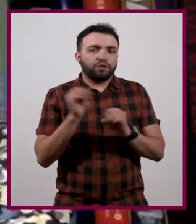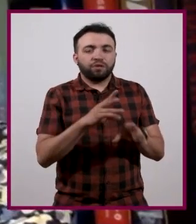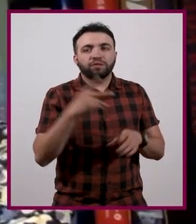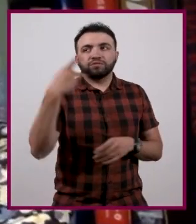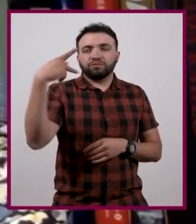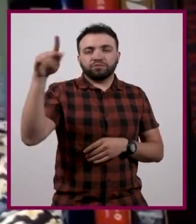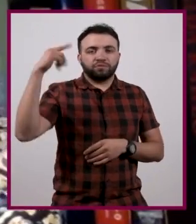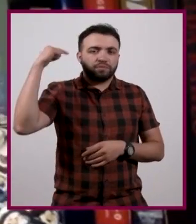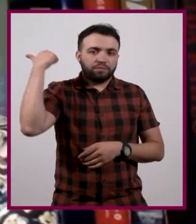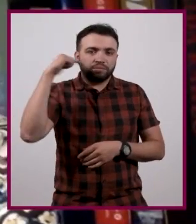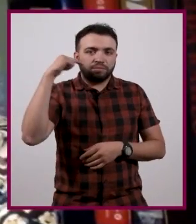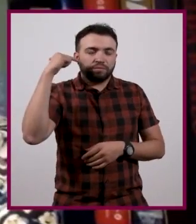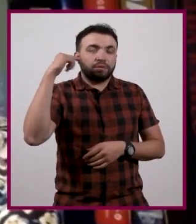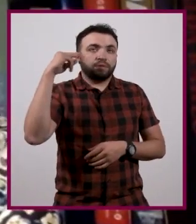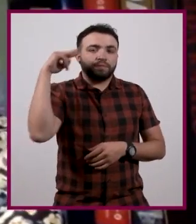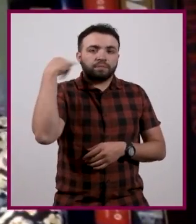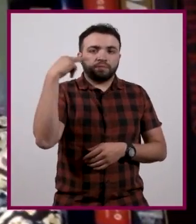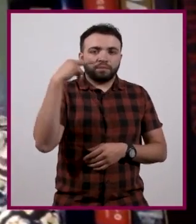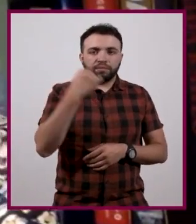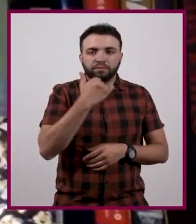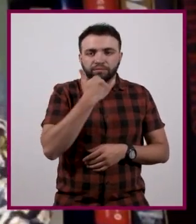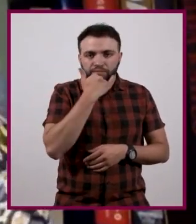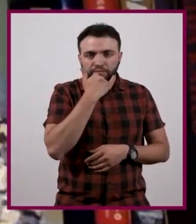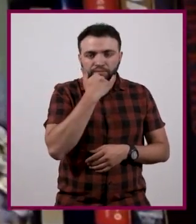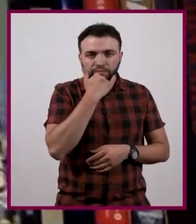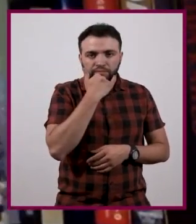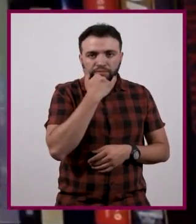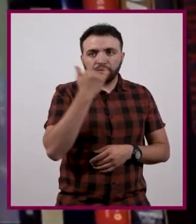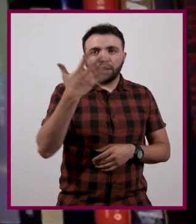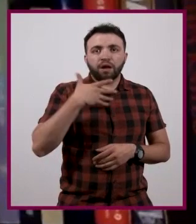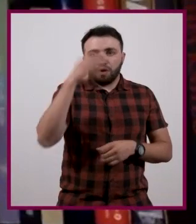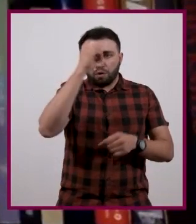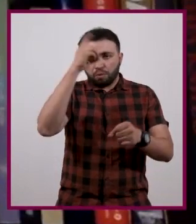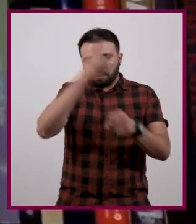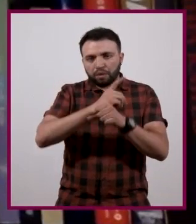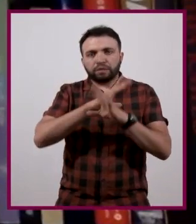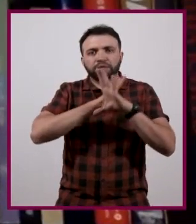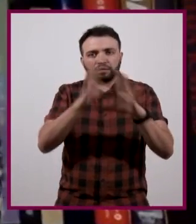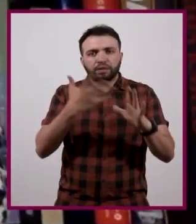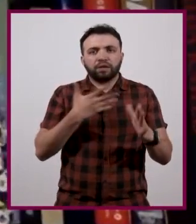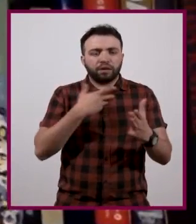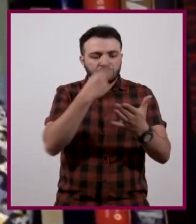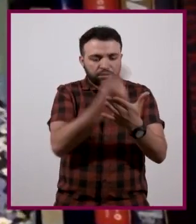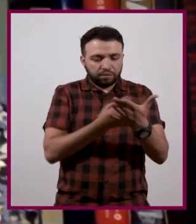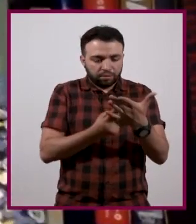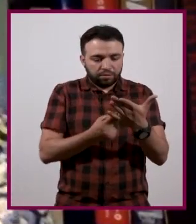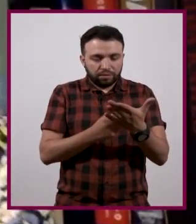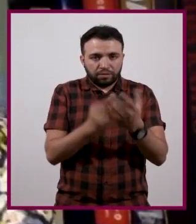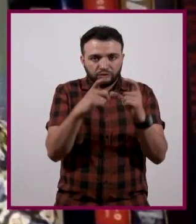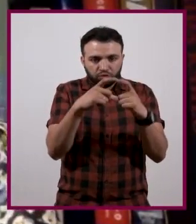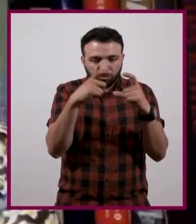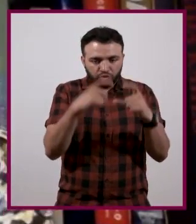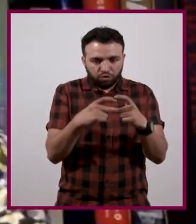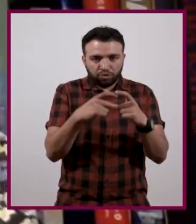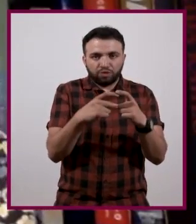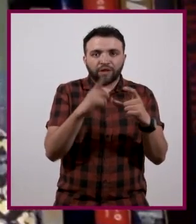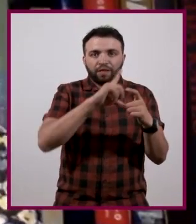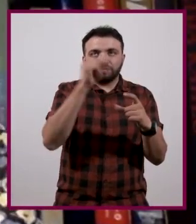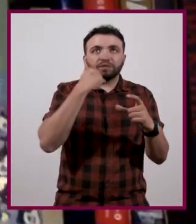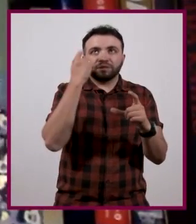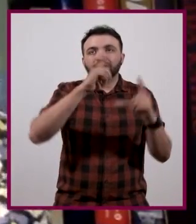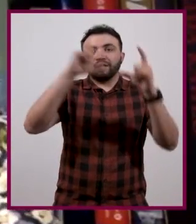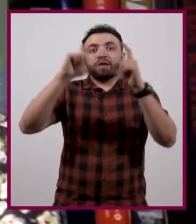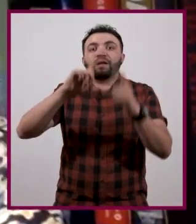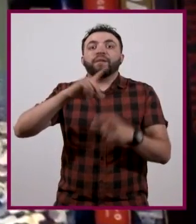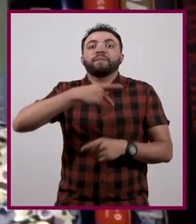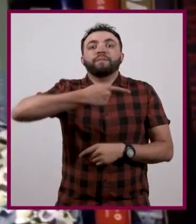Jalapa, Veracruz. Había en esa oportunidad hecho ya los bocetos, pero bueno, lamentablemente ahí cambió el gobierno